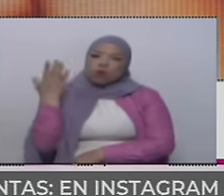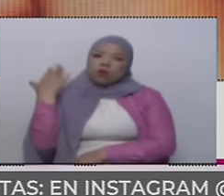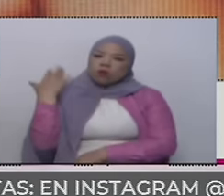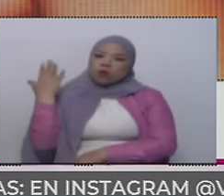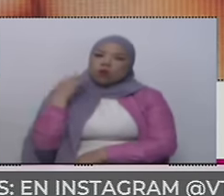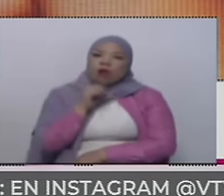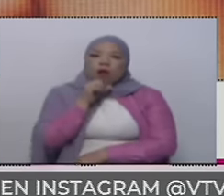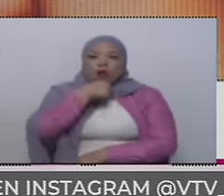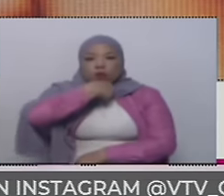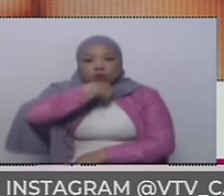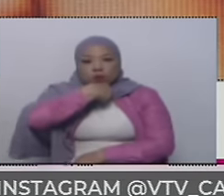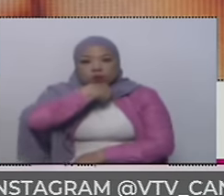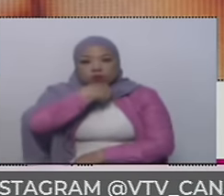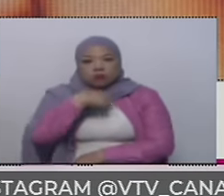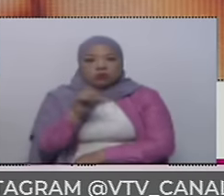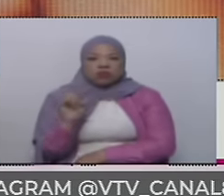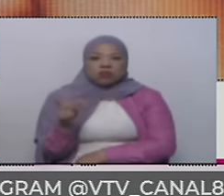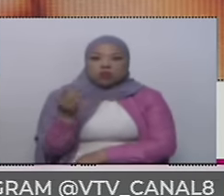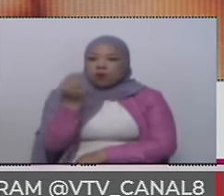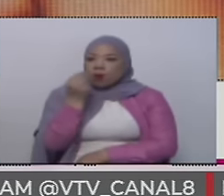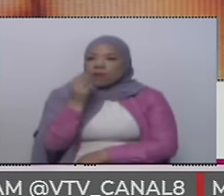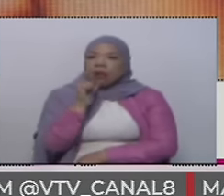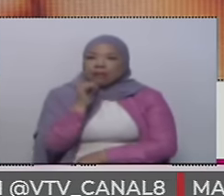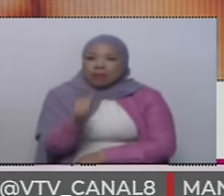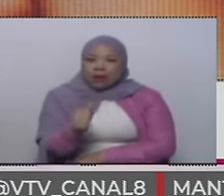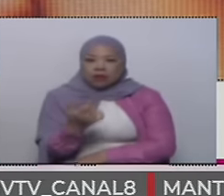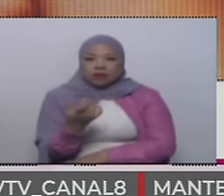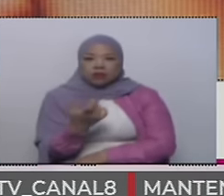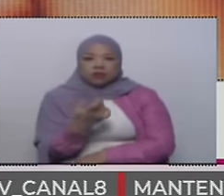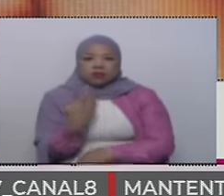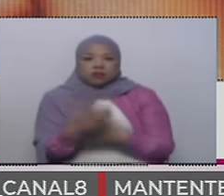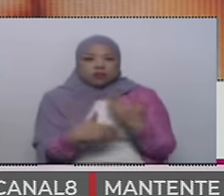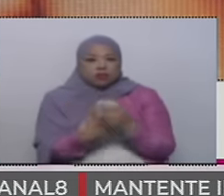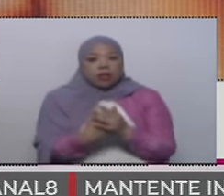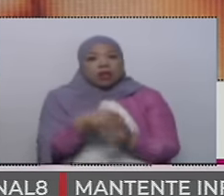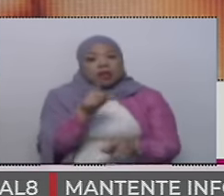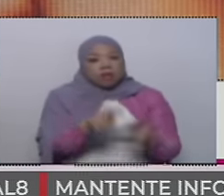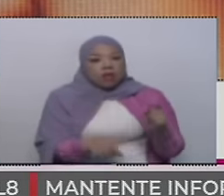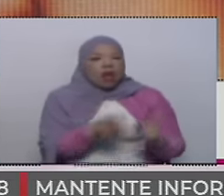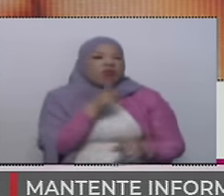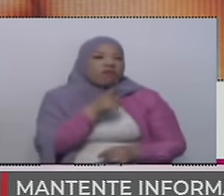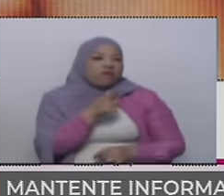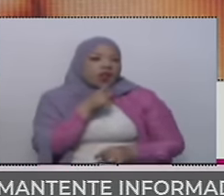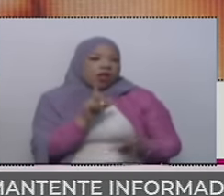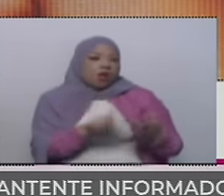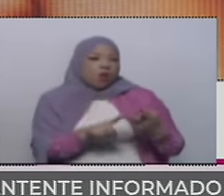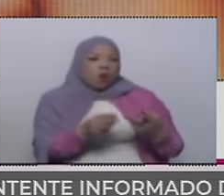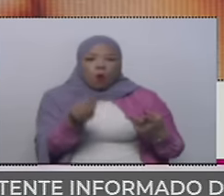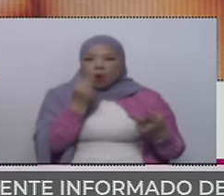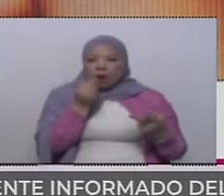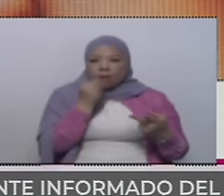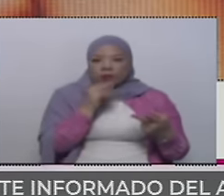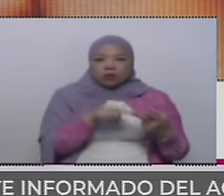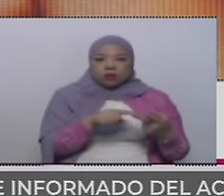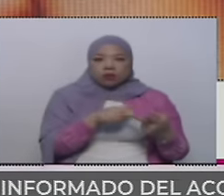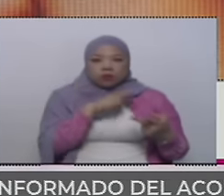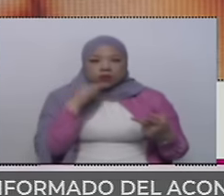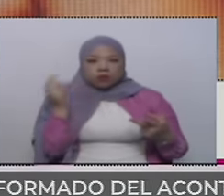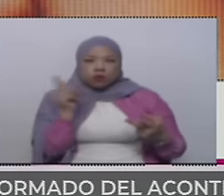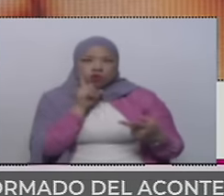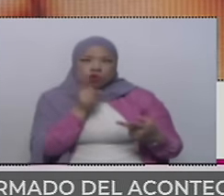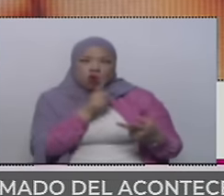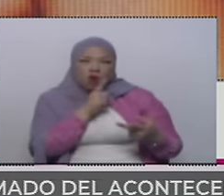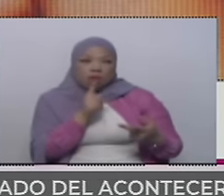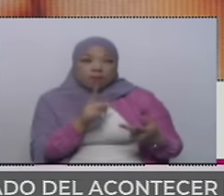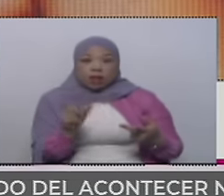enseñaron que comer tal cosa, tal cosa, tal cosa, tal cosa, era chévere. Come tal cosa y eso te va, no voy a decir nombres aquí,